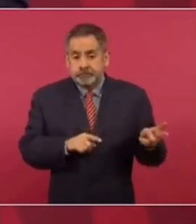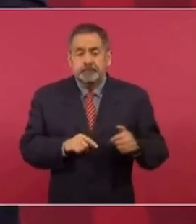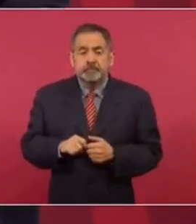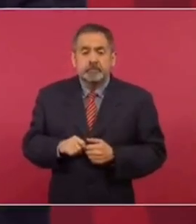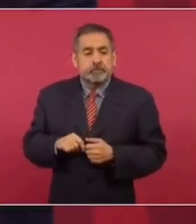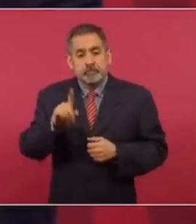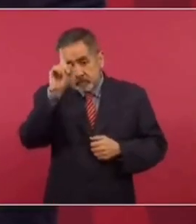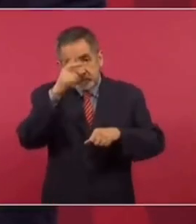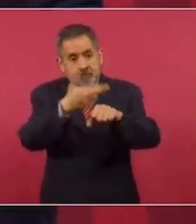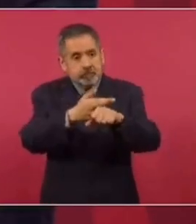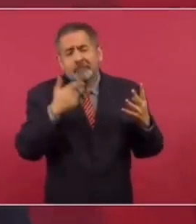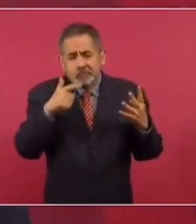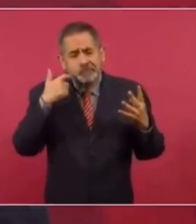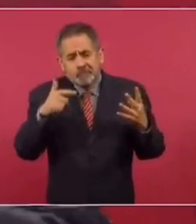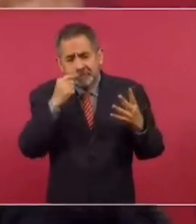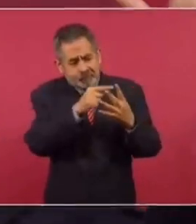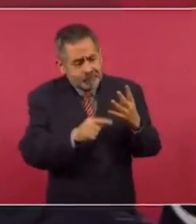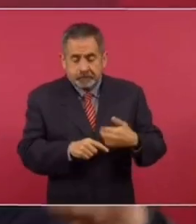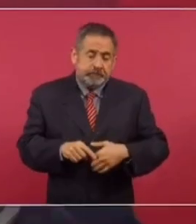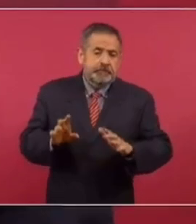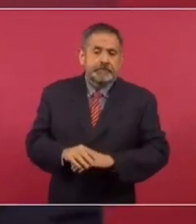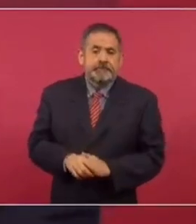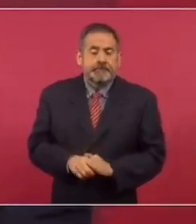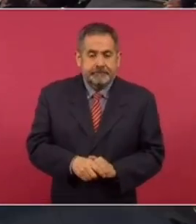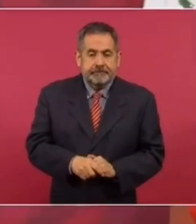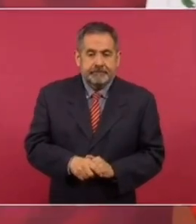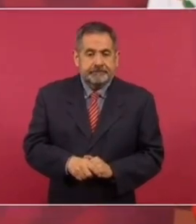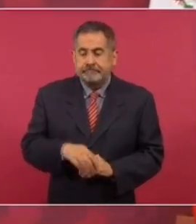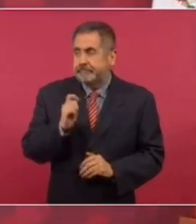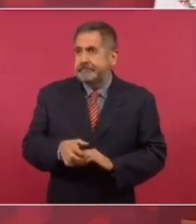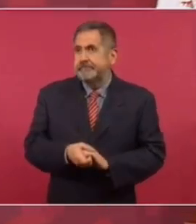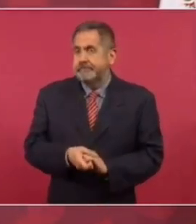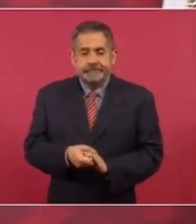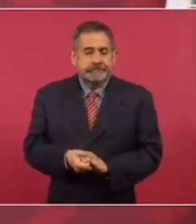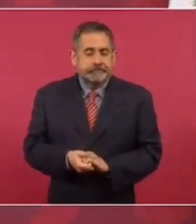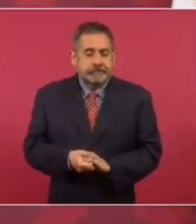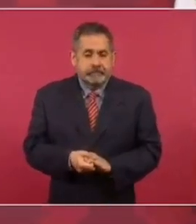a los consejeros los elija el pueblo. Es realmente una